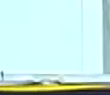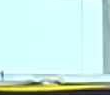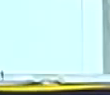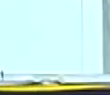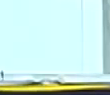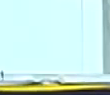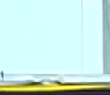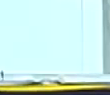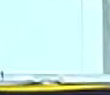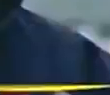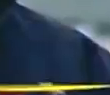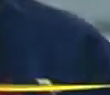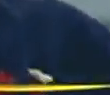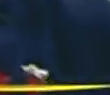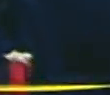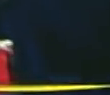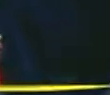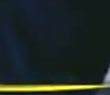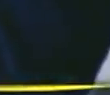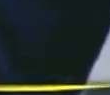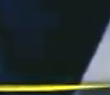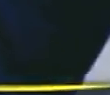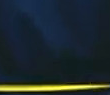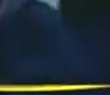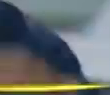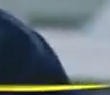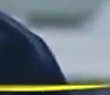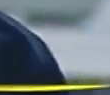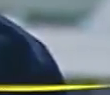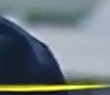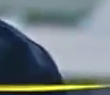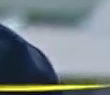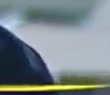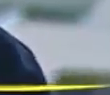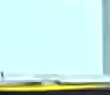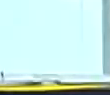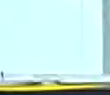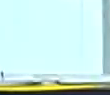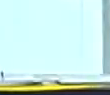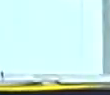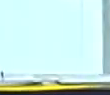del Pao, Jenson Suárez del Pao.